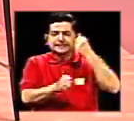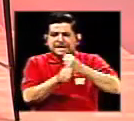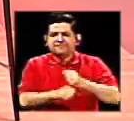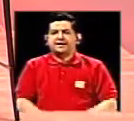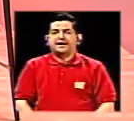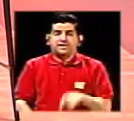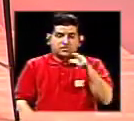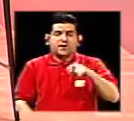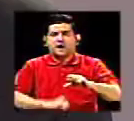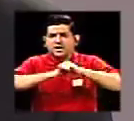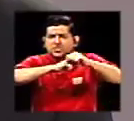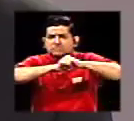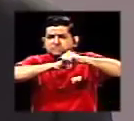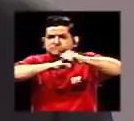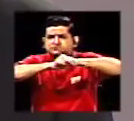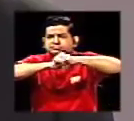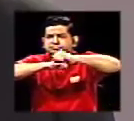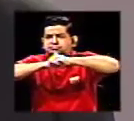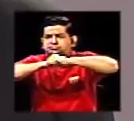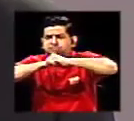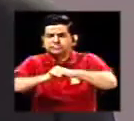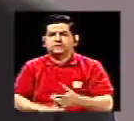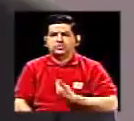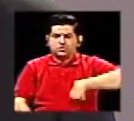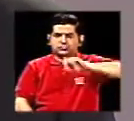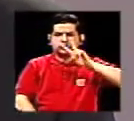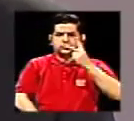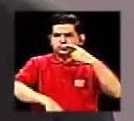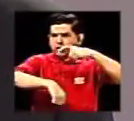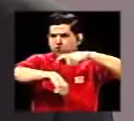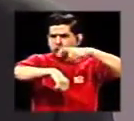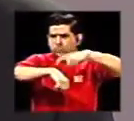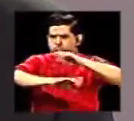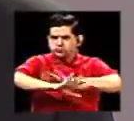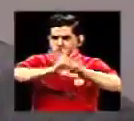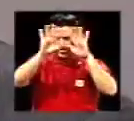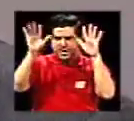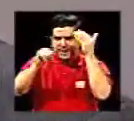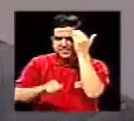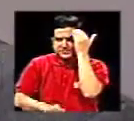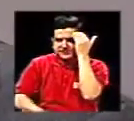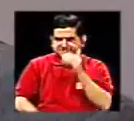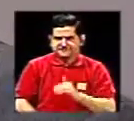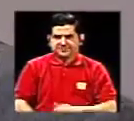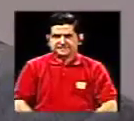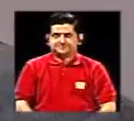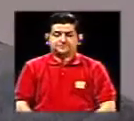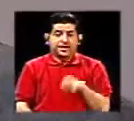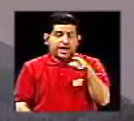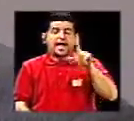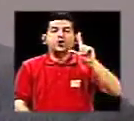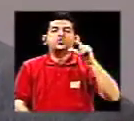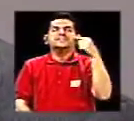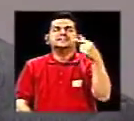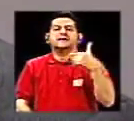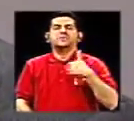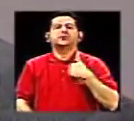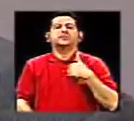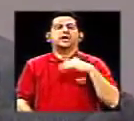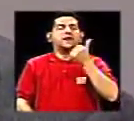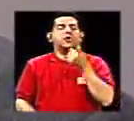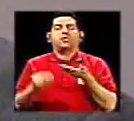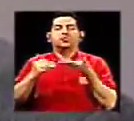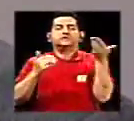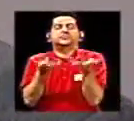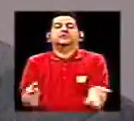y de propaganda, que nos llevó a un segundo momento que estábamos claros, que era el momento de, bueno, ese Luis Guillermo tiene también otro